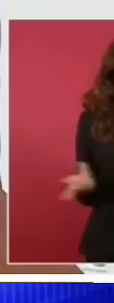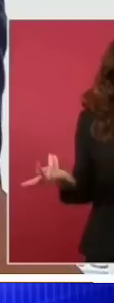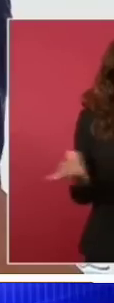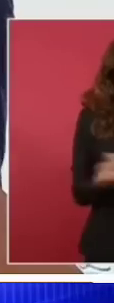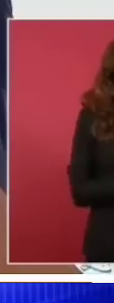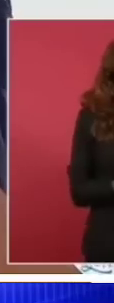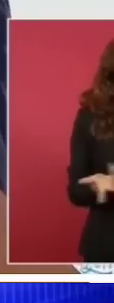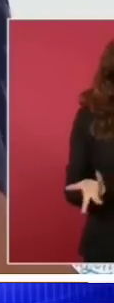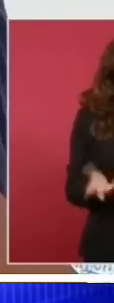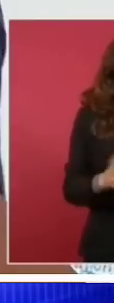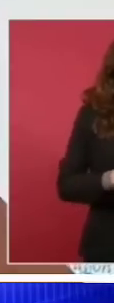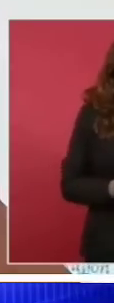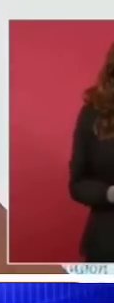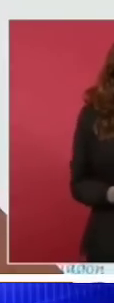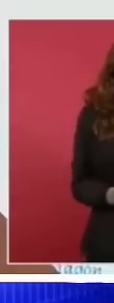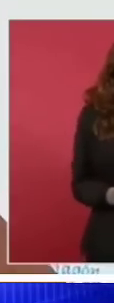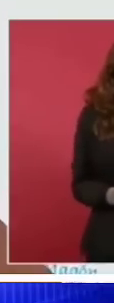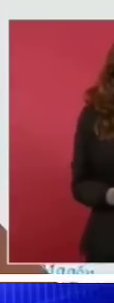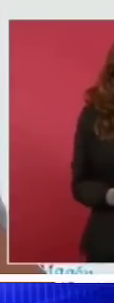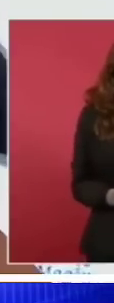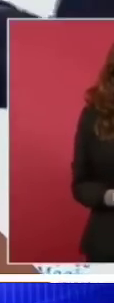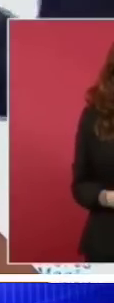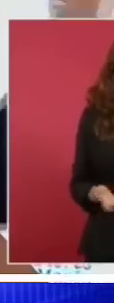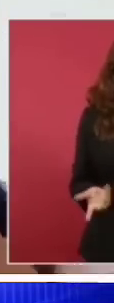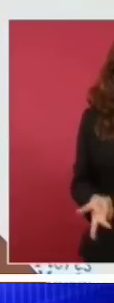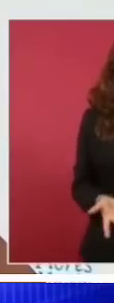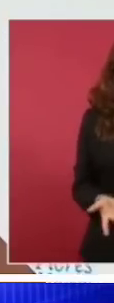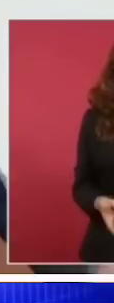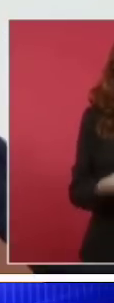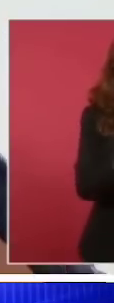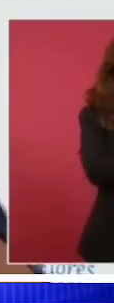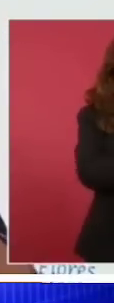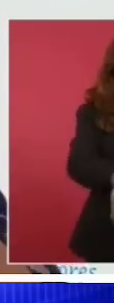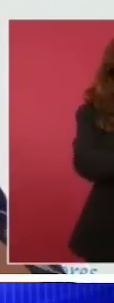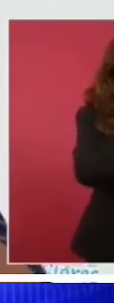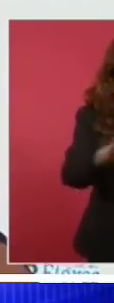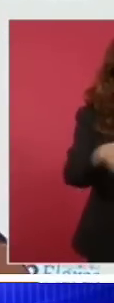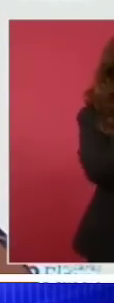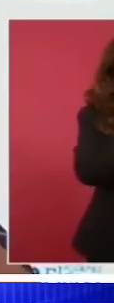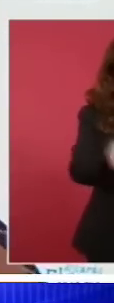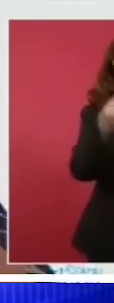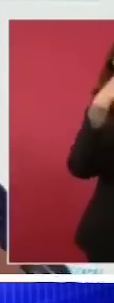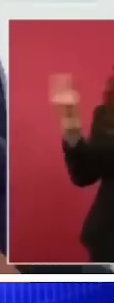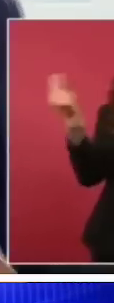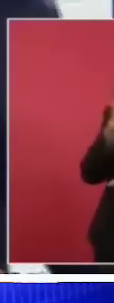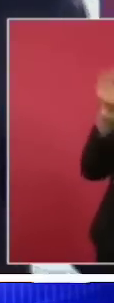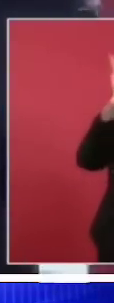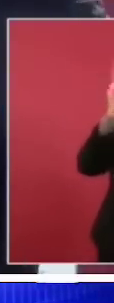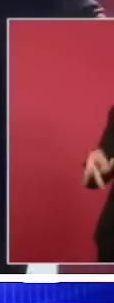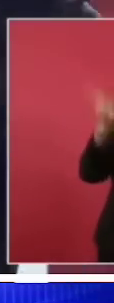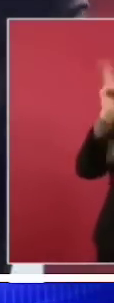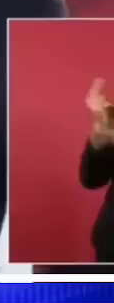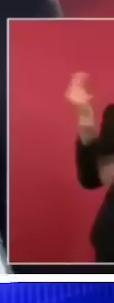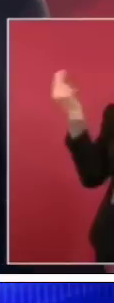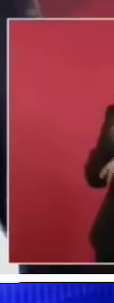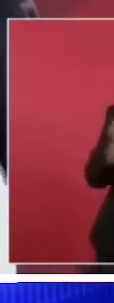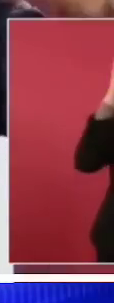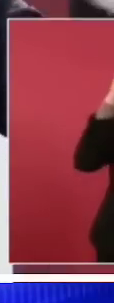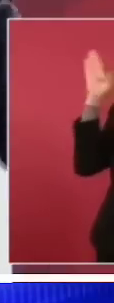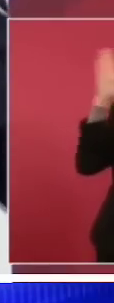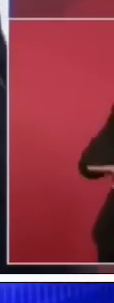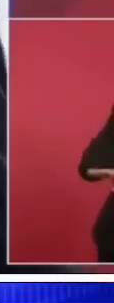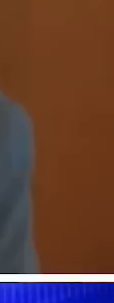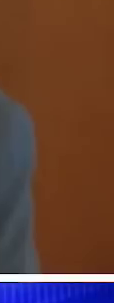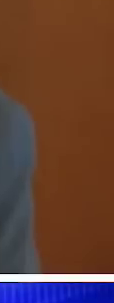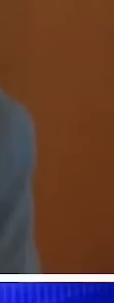bien amigos pues así las cosas yo con esto termino les agradezco que me hayan acompañado en este espacio si les gustó el vídeo les invito a que se suscriban al Canal